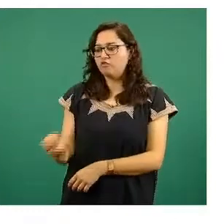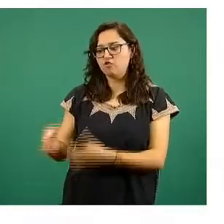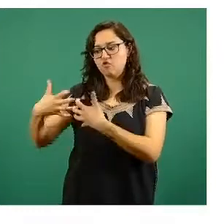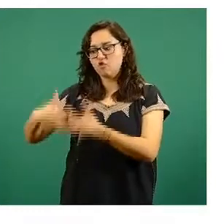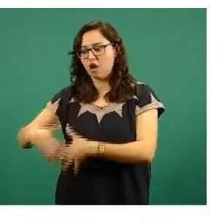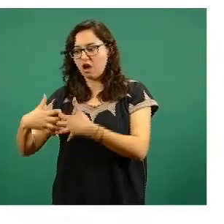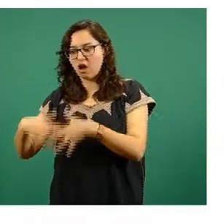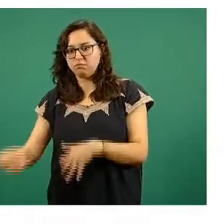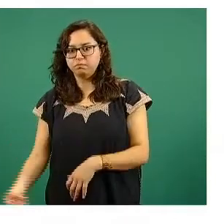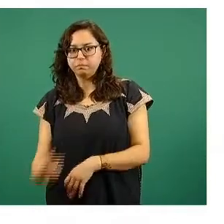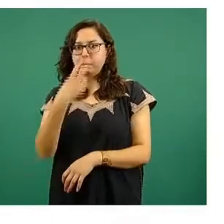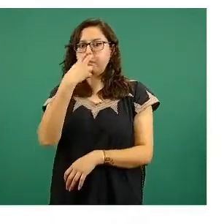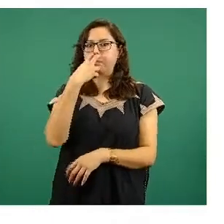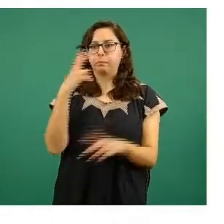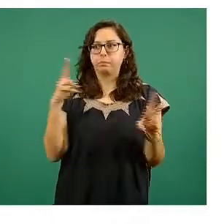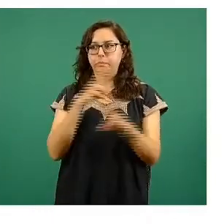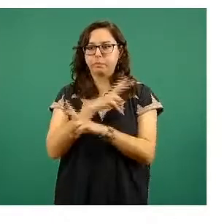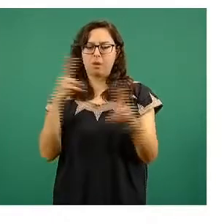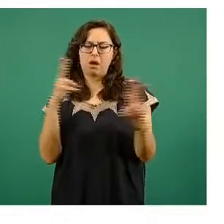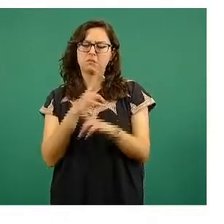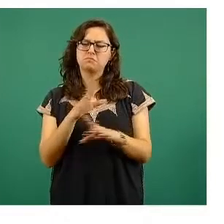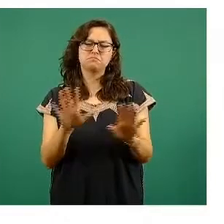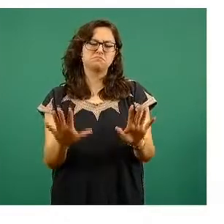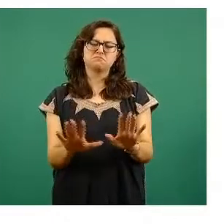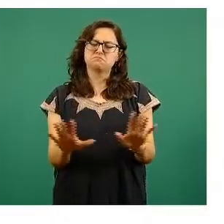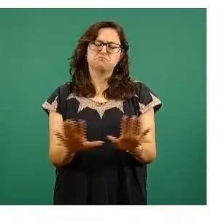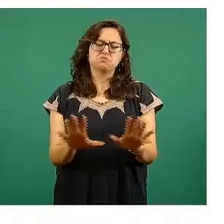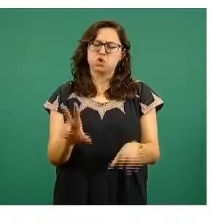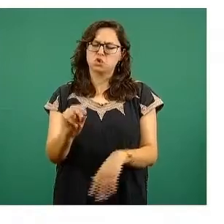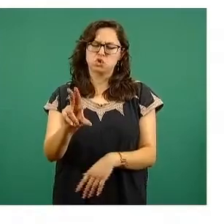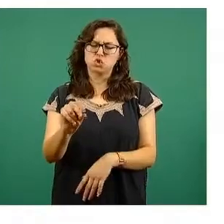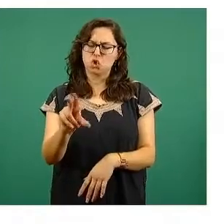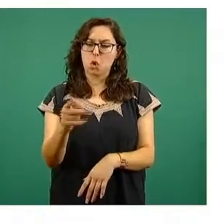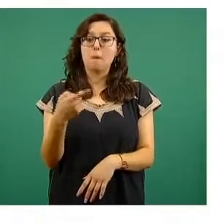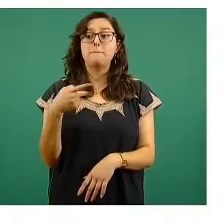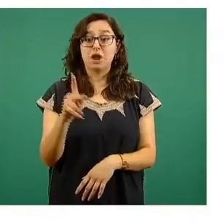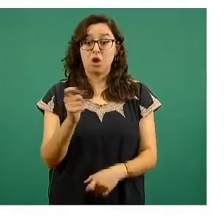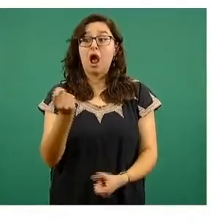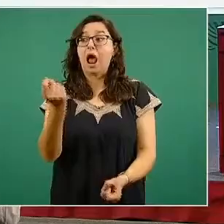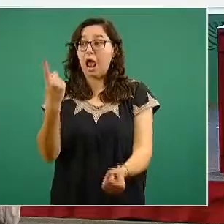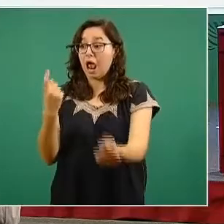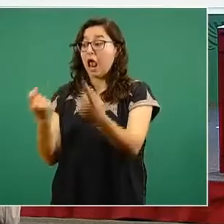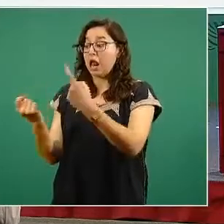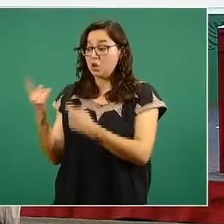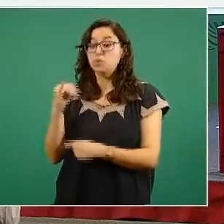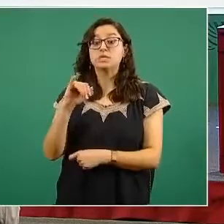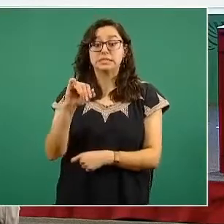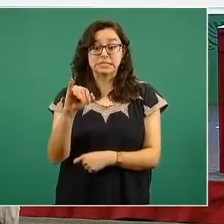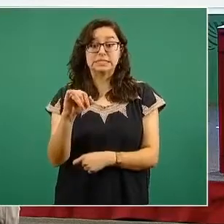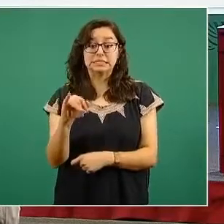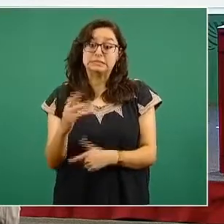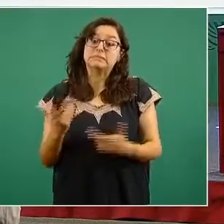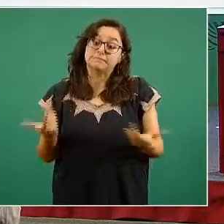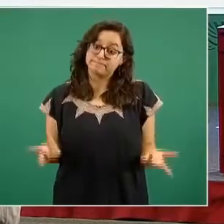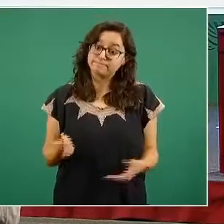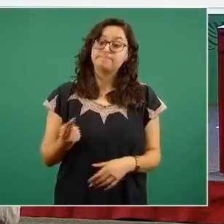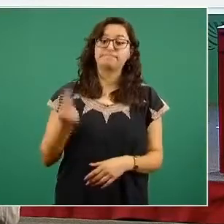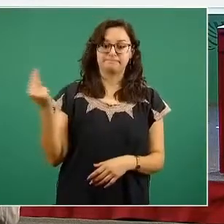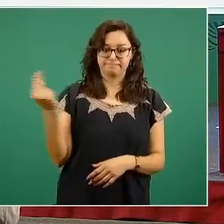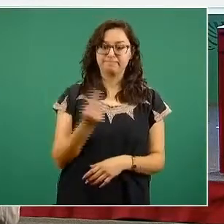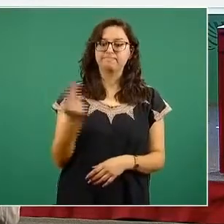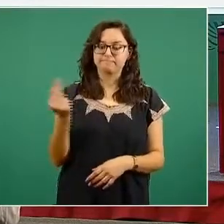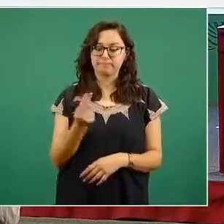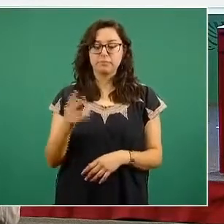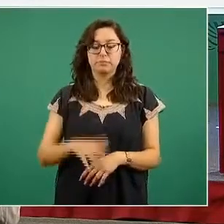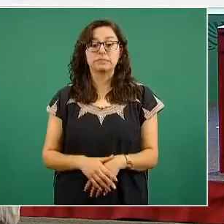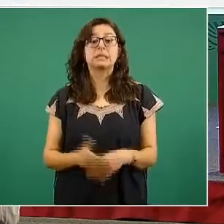se requieren es importante el tener este insumo disponible para la población. Nuevamente, 3 entidades con más